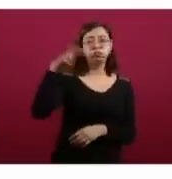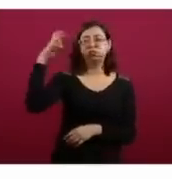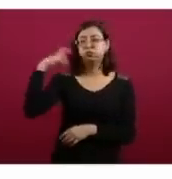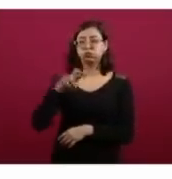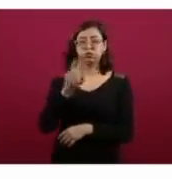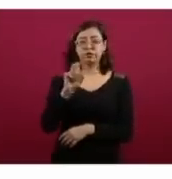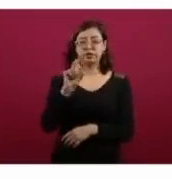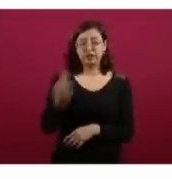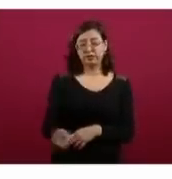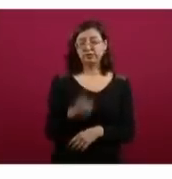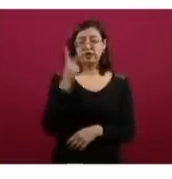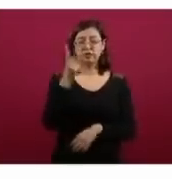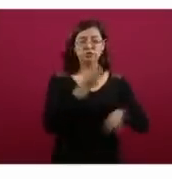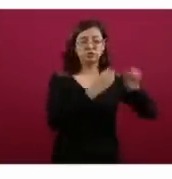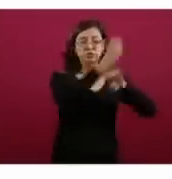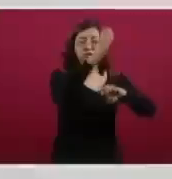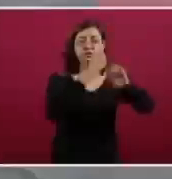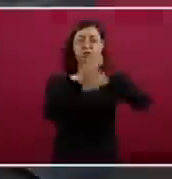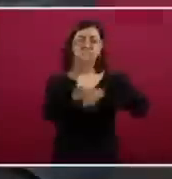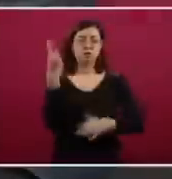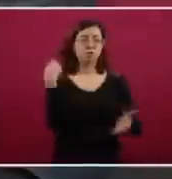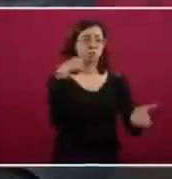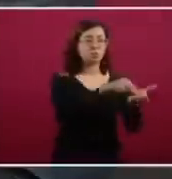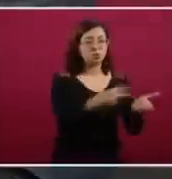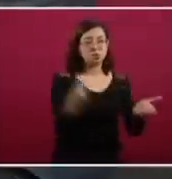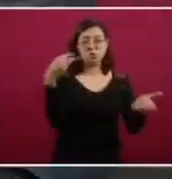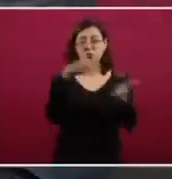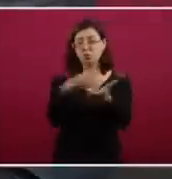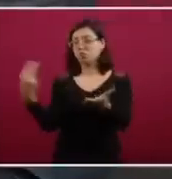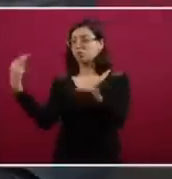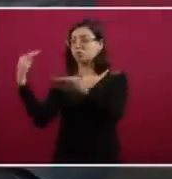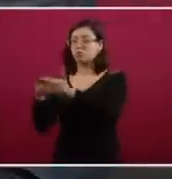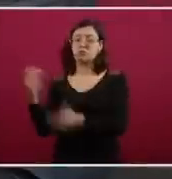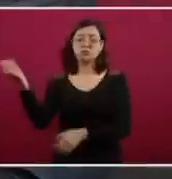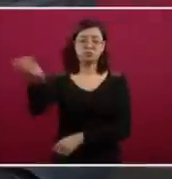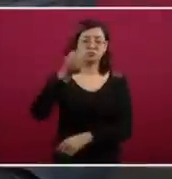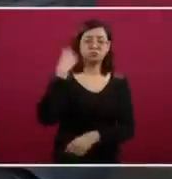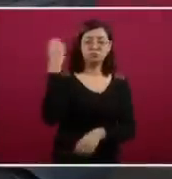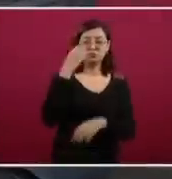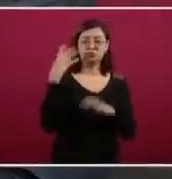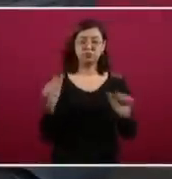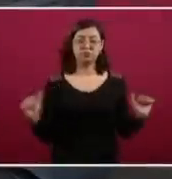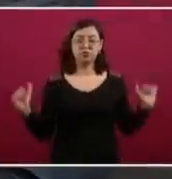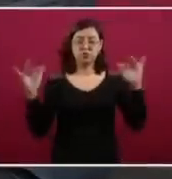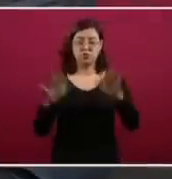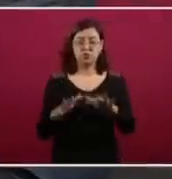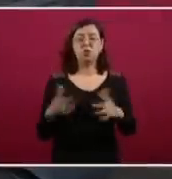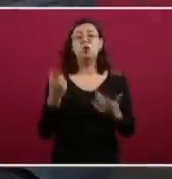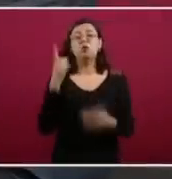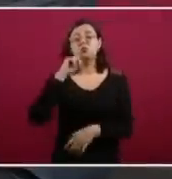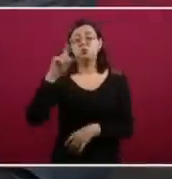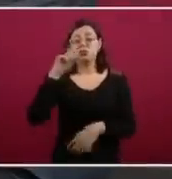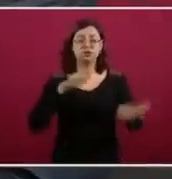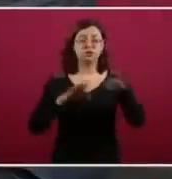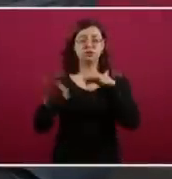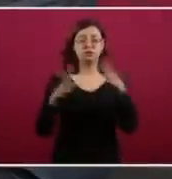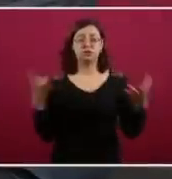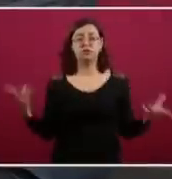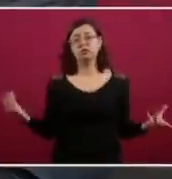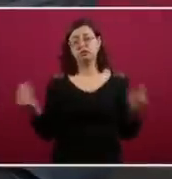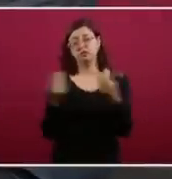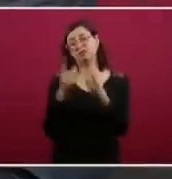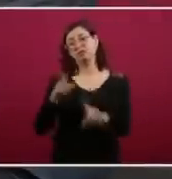para realizar 32 foros de consulta que llamamos Mujeres Trabajando Juntas por la Transformación de